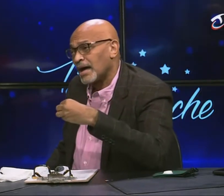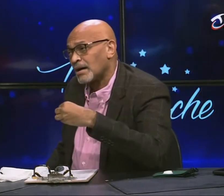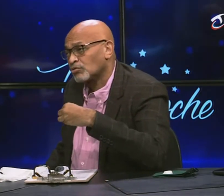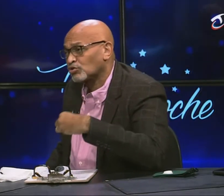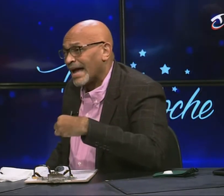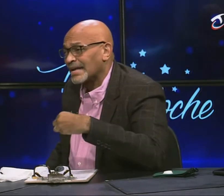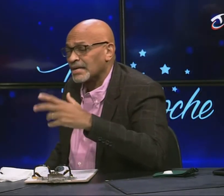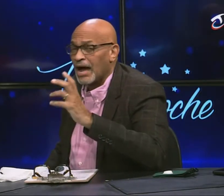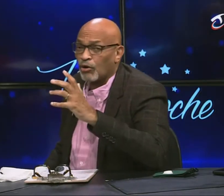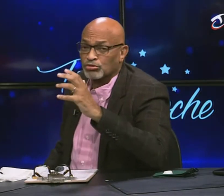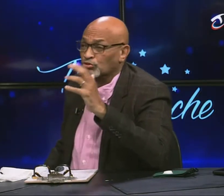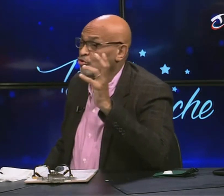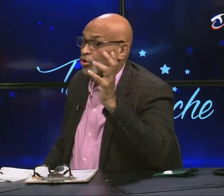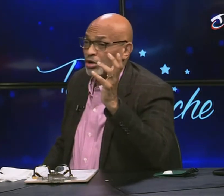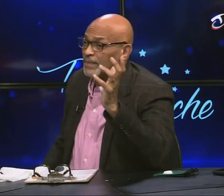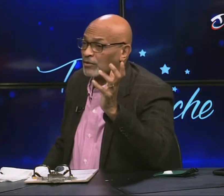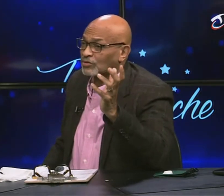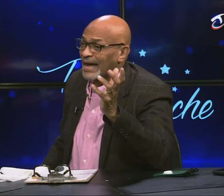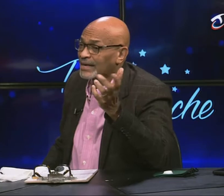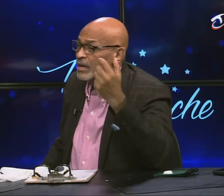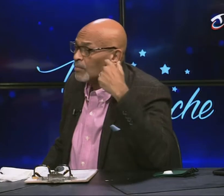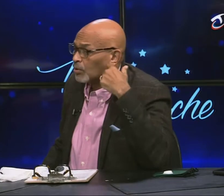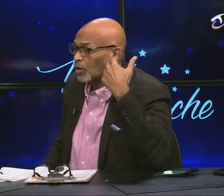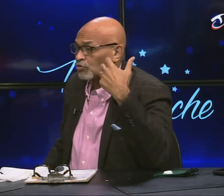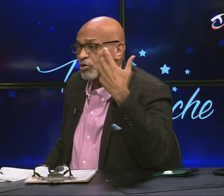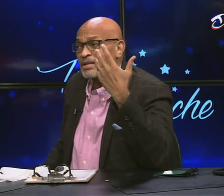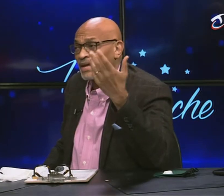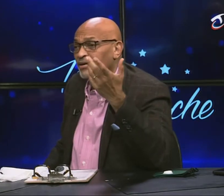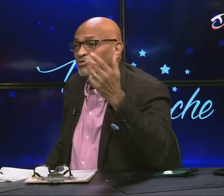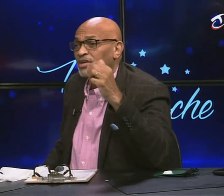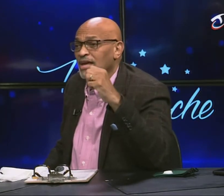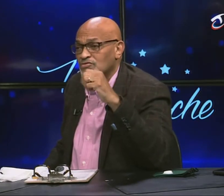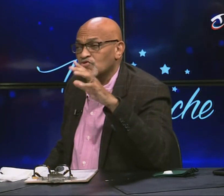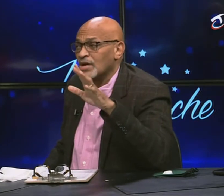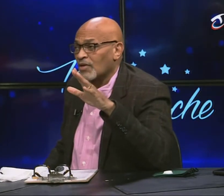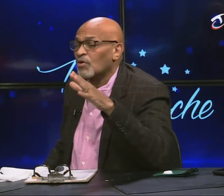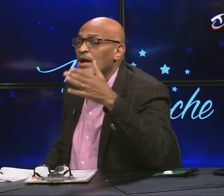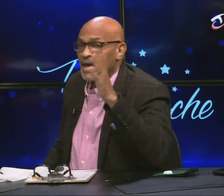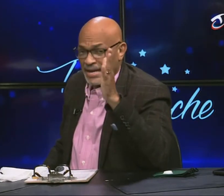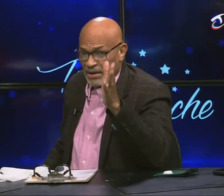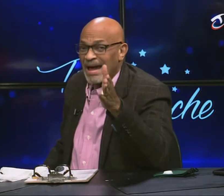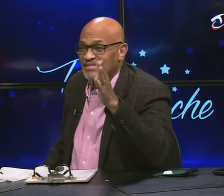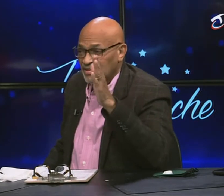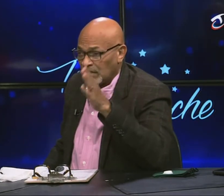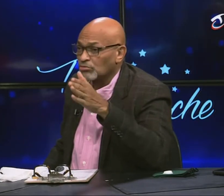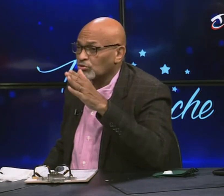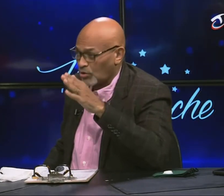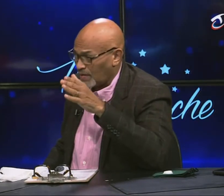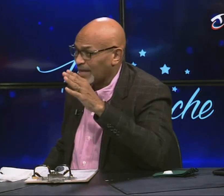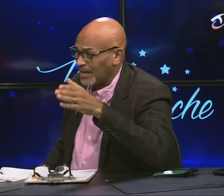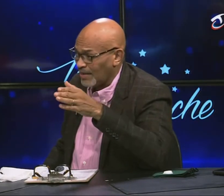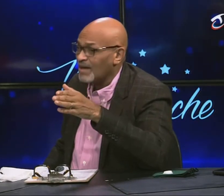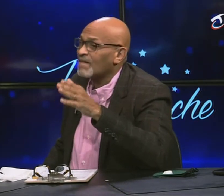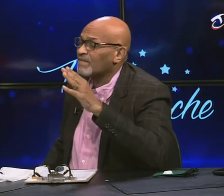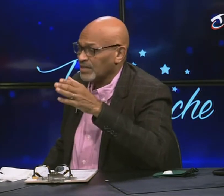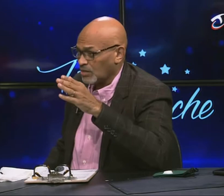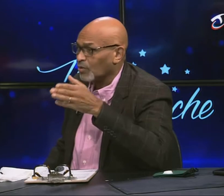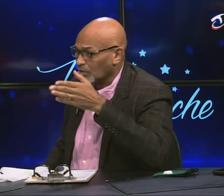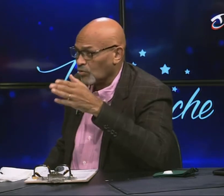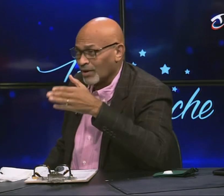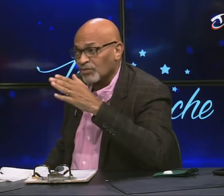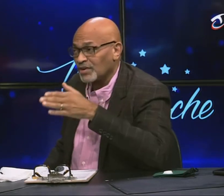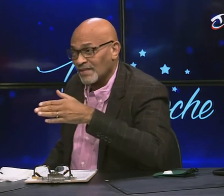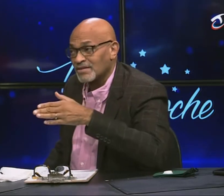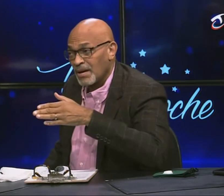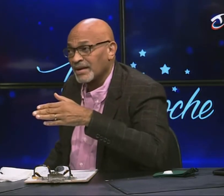pueda gustar, a otros no le va a gustar, claro, porque los comentarios que he escuchado es que va a existir un toque de queda